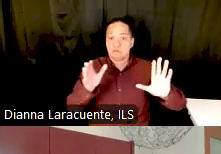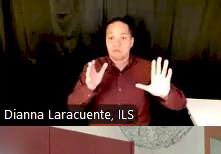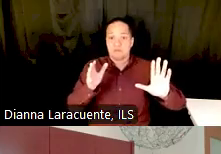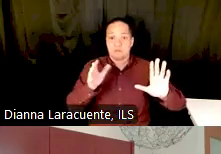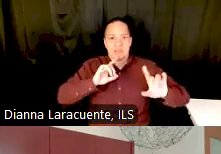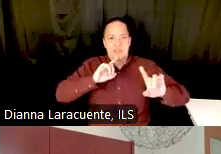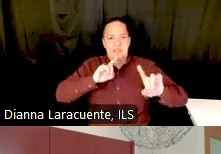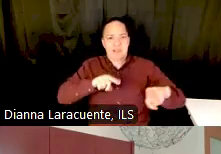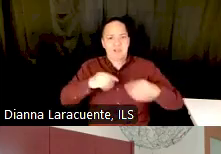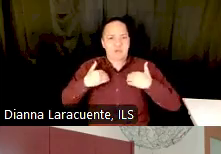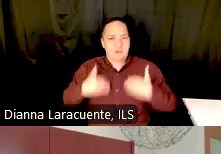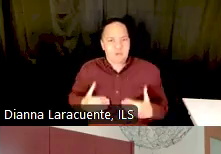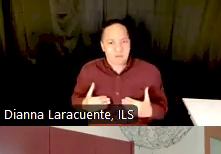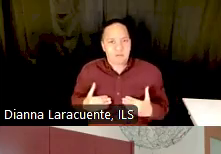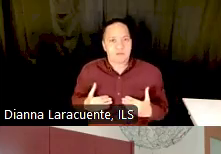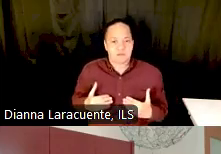reacción física